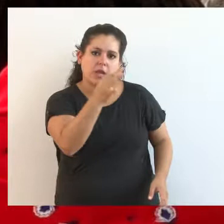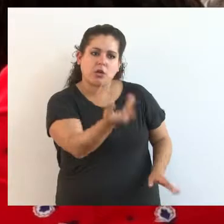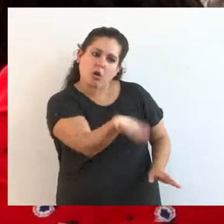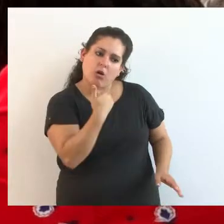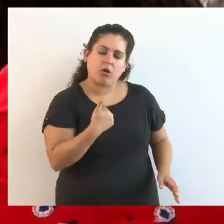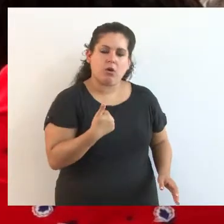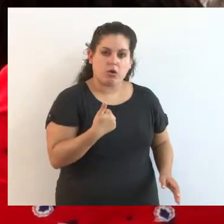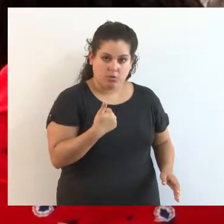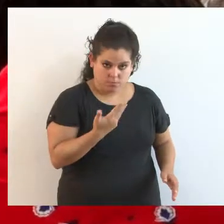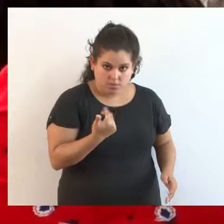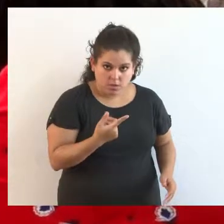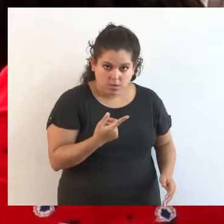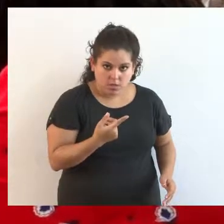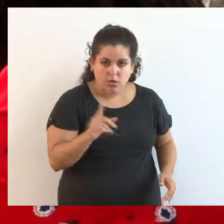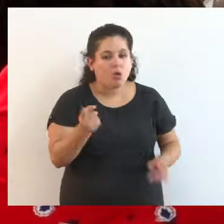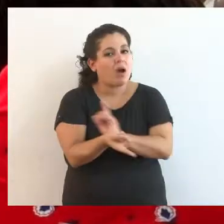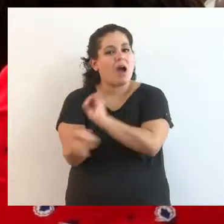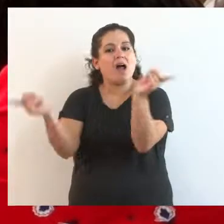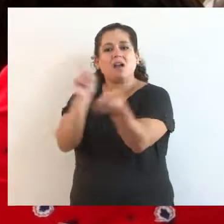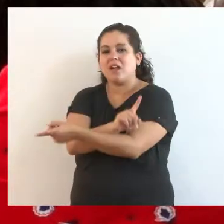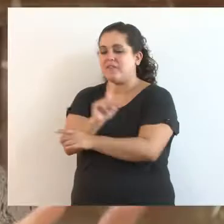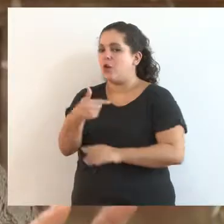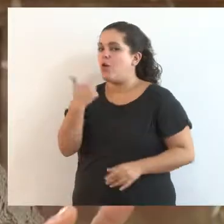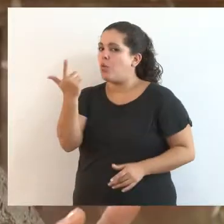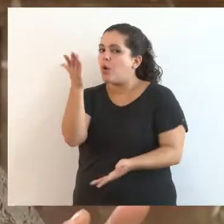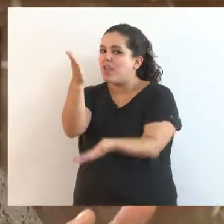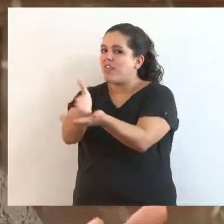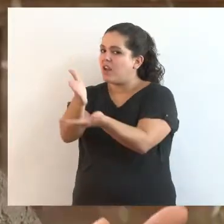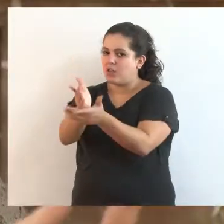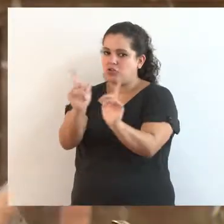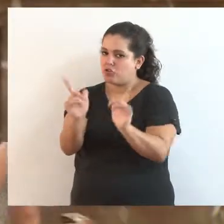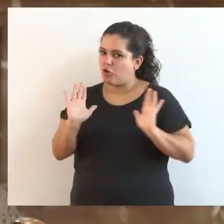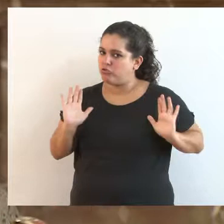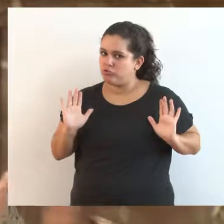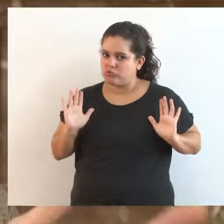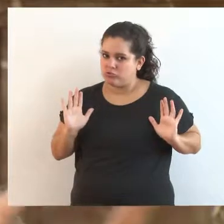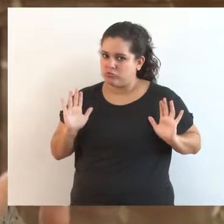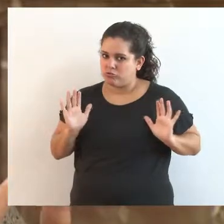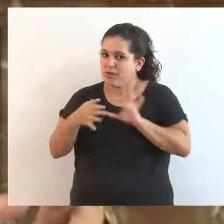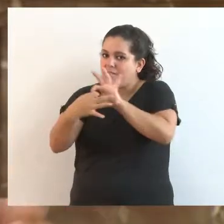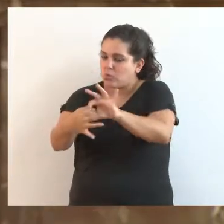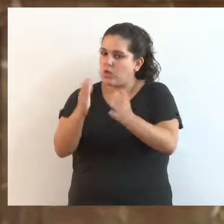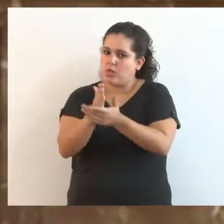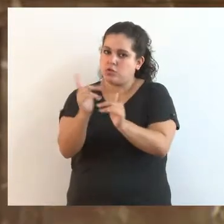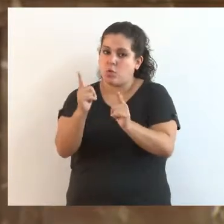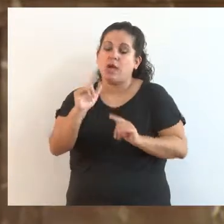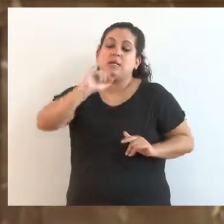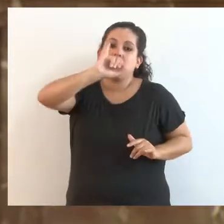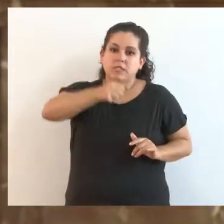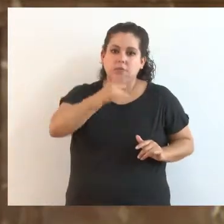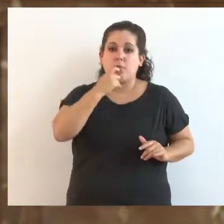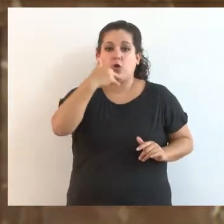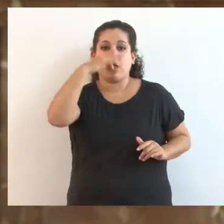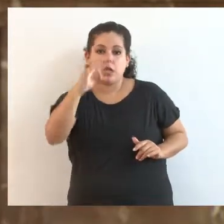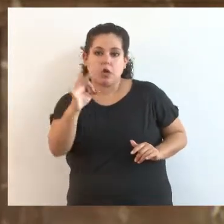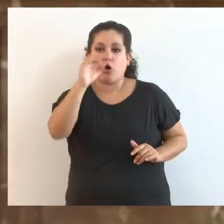reclamar, de volver a tener al niño que dio por adopción? No, al revés, no se le da derecho a la familia biológica a reclamar alguna vinculación, sino